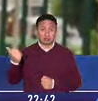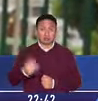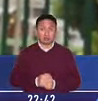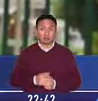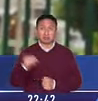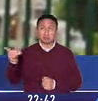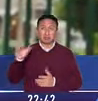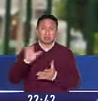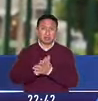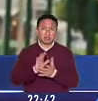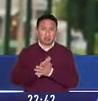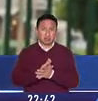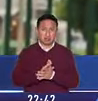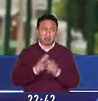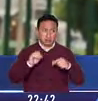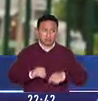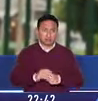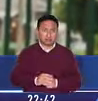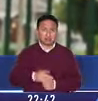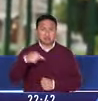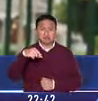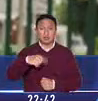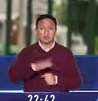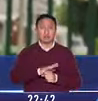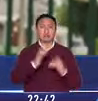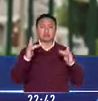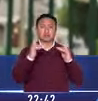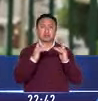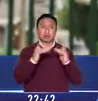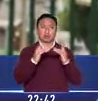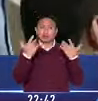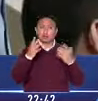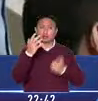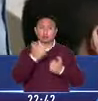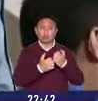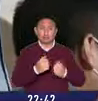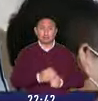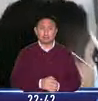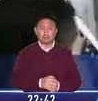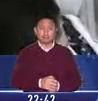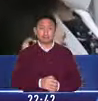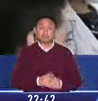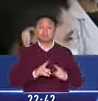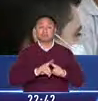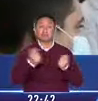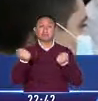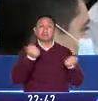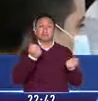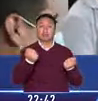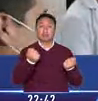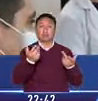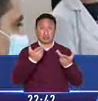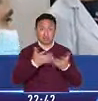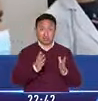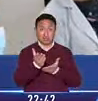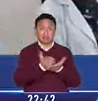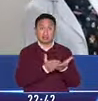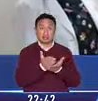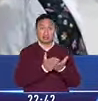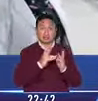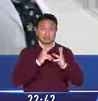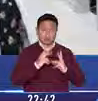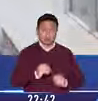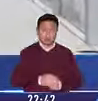tranquilo porque hay suficientes camas para cualquier eventualidad. Pero el control no se supeditó a los servicios de